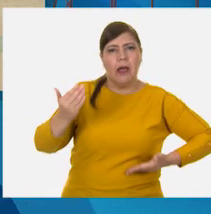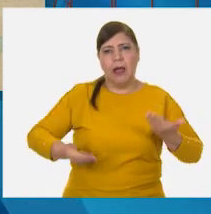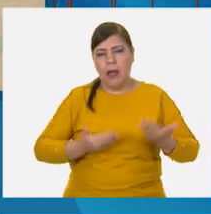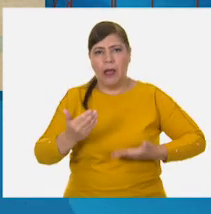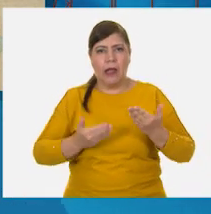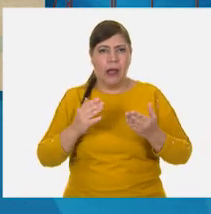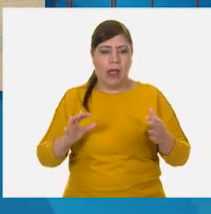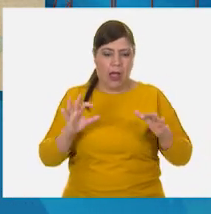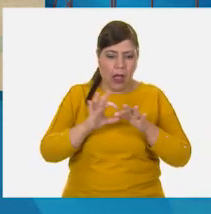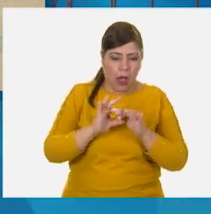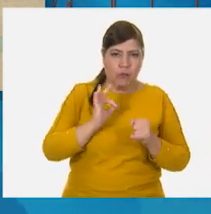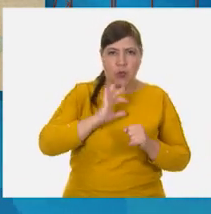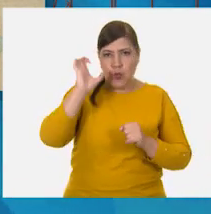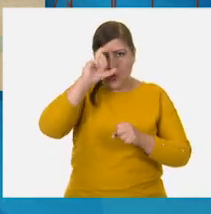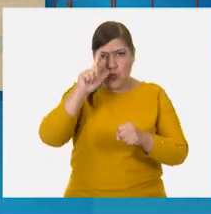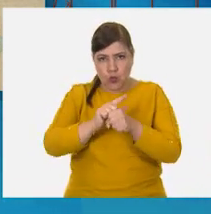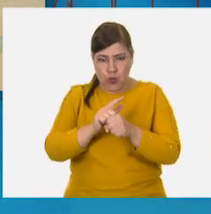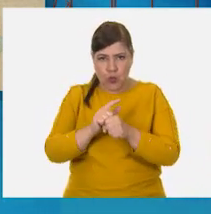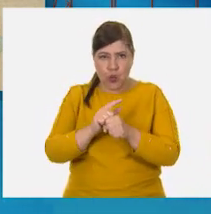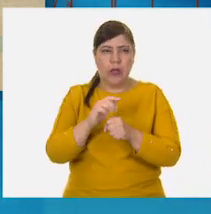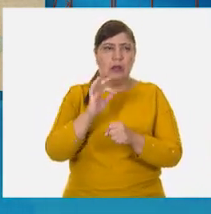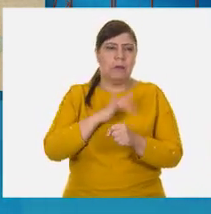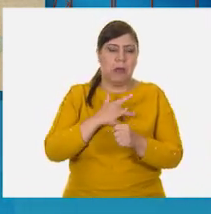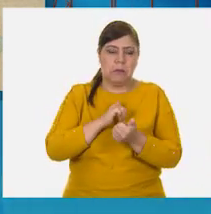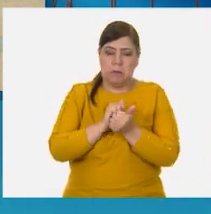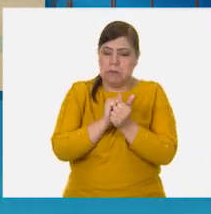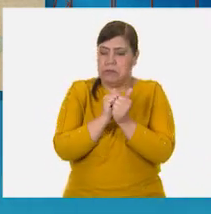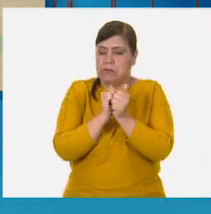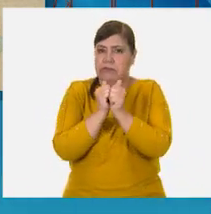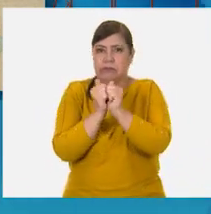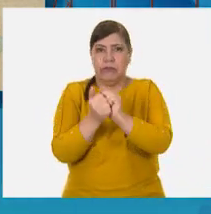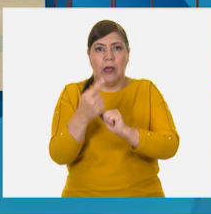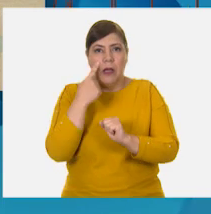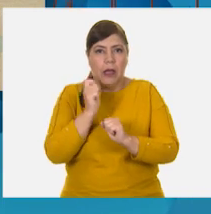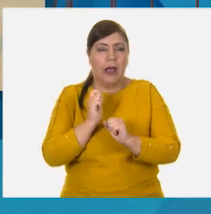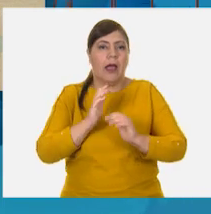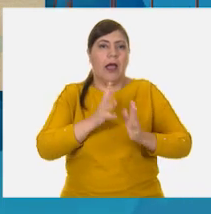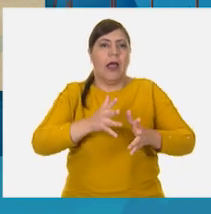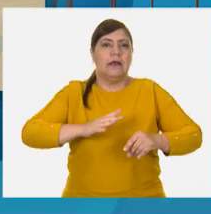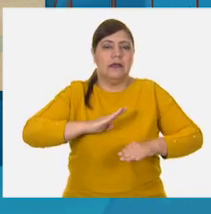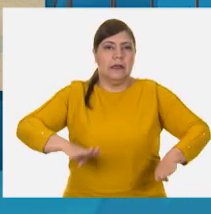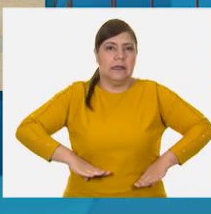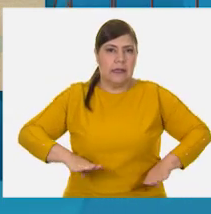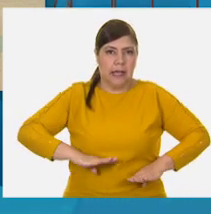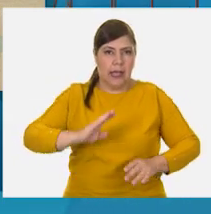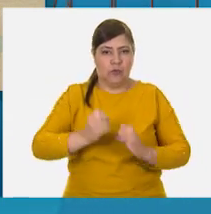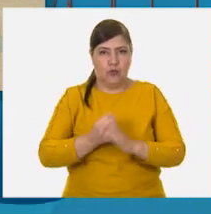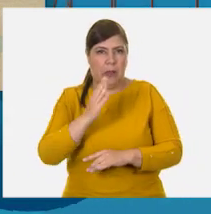parte de los procesos de aculturación, sincretismo y mestizaje característicos de la Nueva España, se